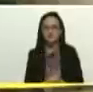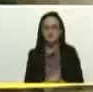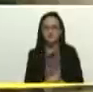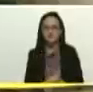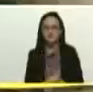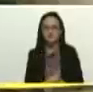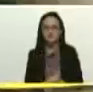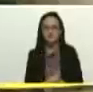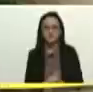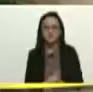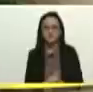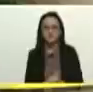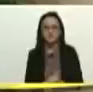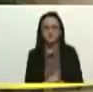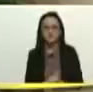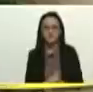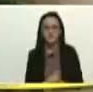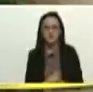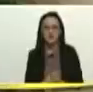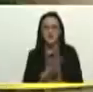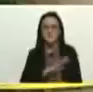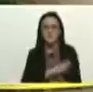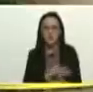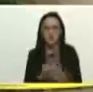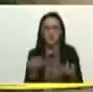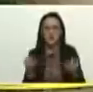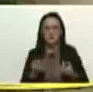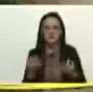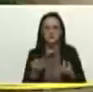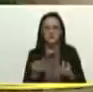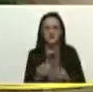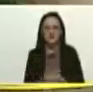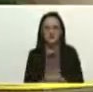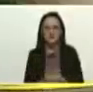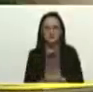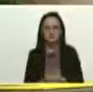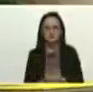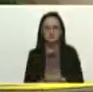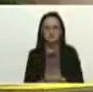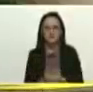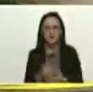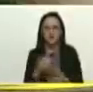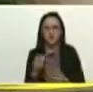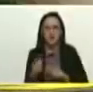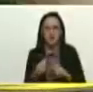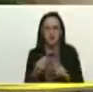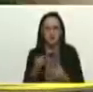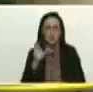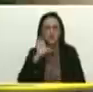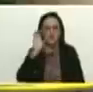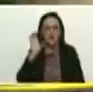para el poder necesario como estados, como países.